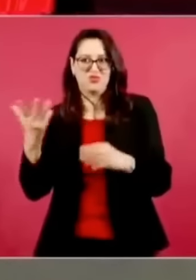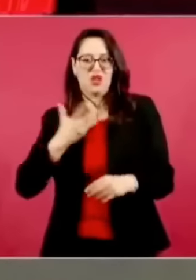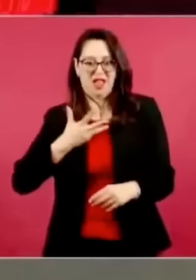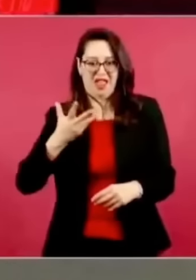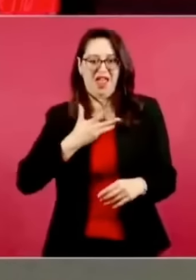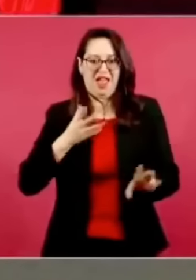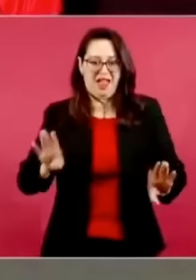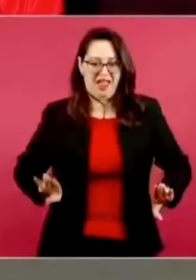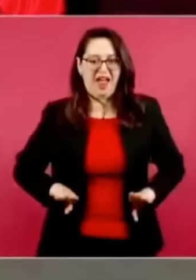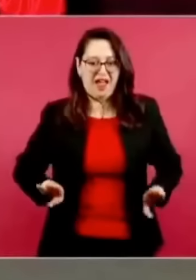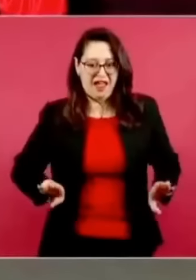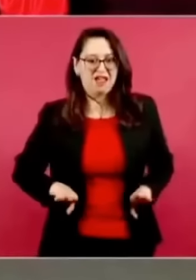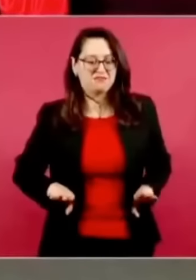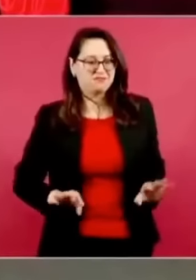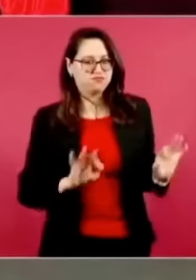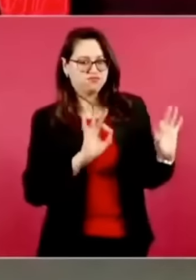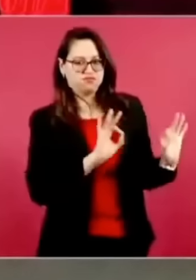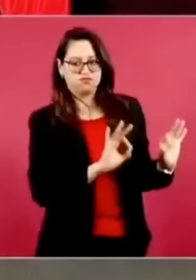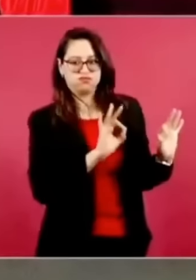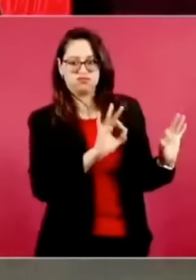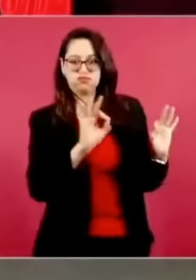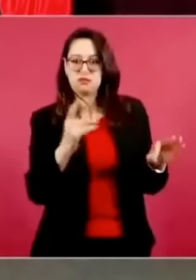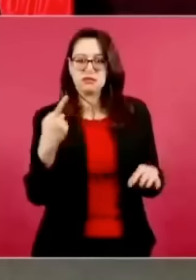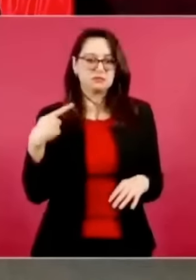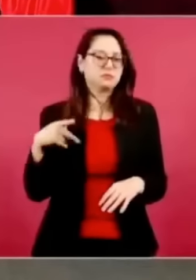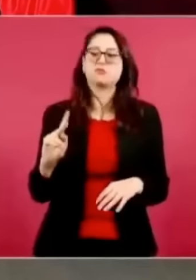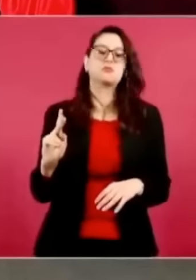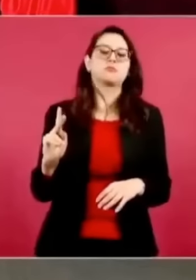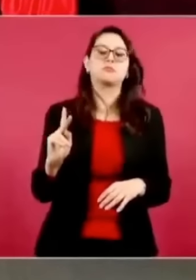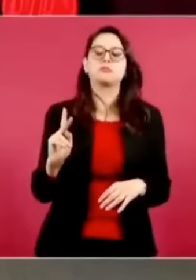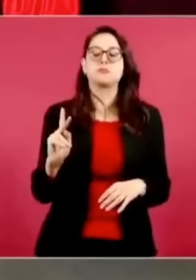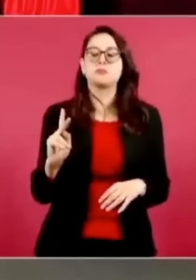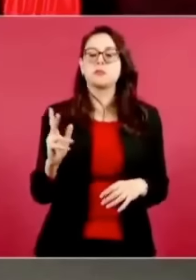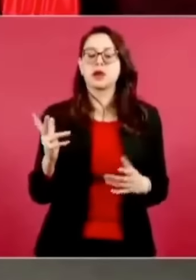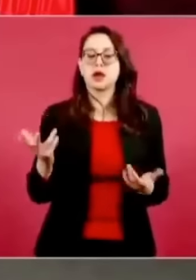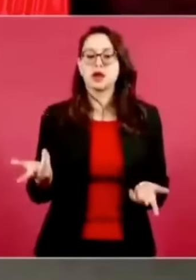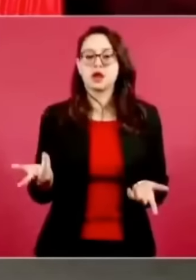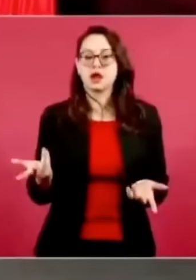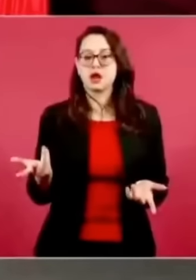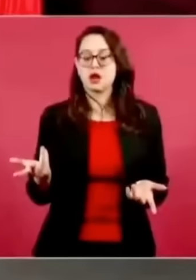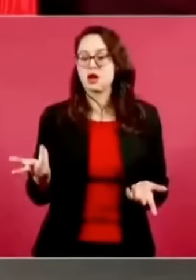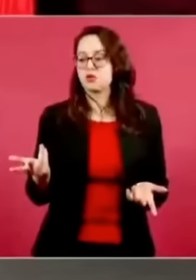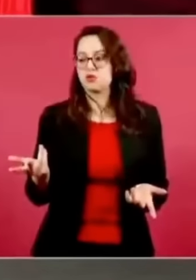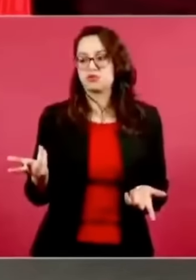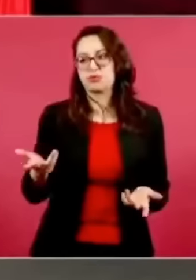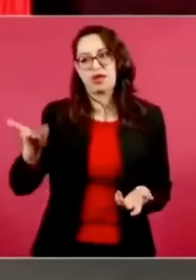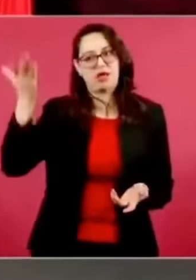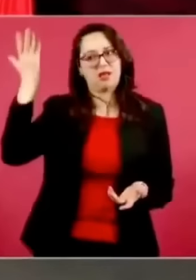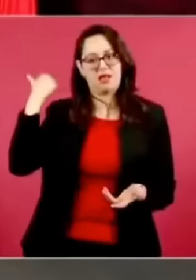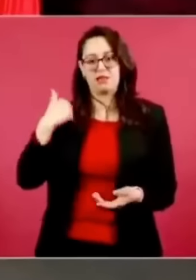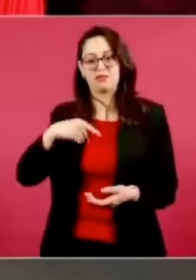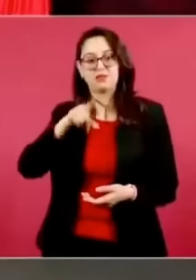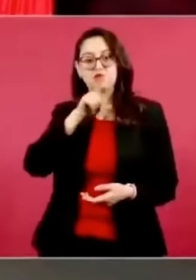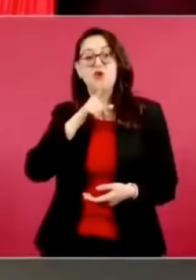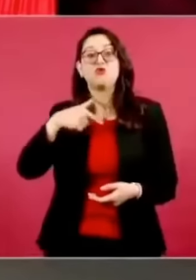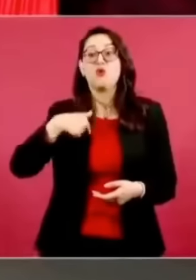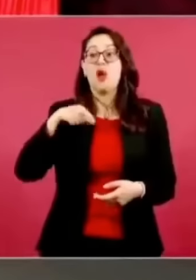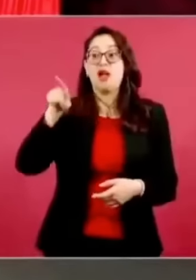Ya voy a poner una manta aquí en la esquina, maneje con cuidado, puede atropellar un candidato.